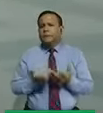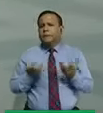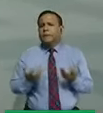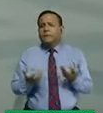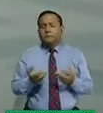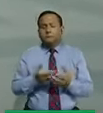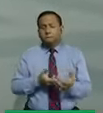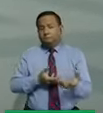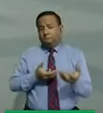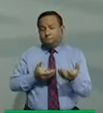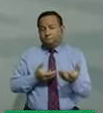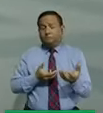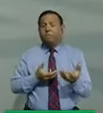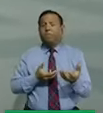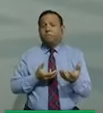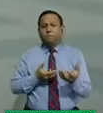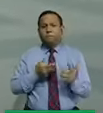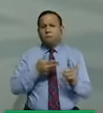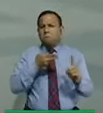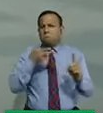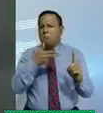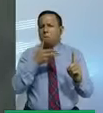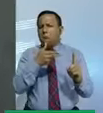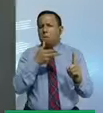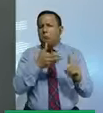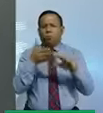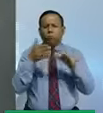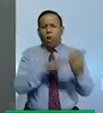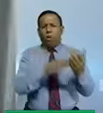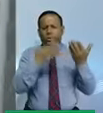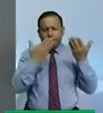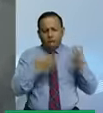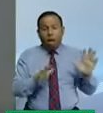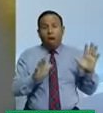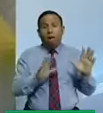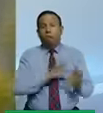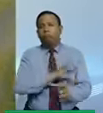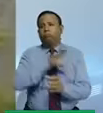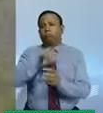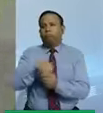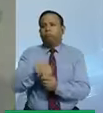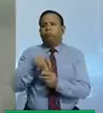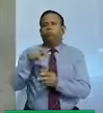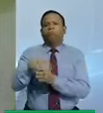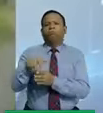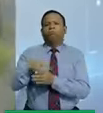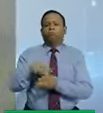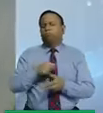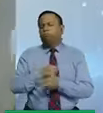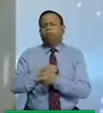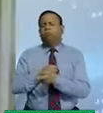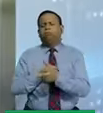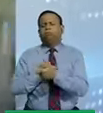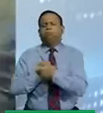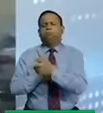9 milímetros y consumaron el crimen. Escaparon a bordo de esta motocicleta con rumbo desconocido.